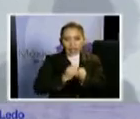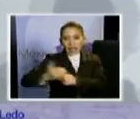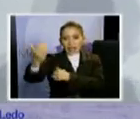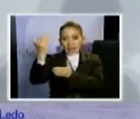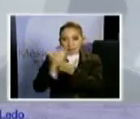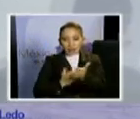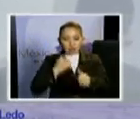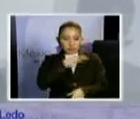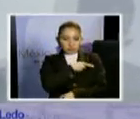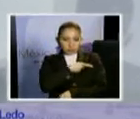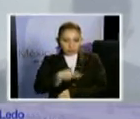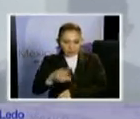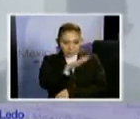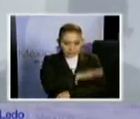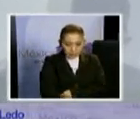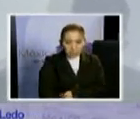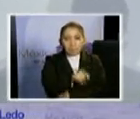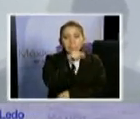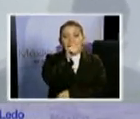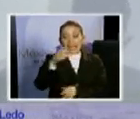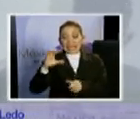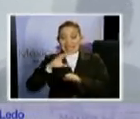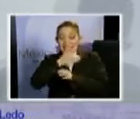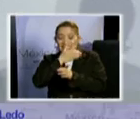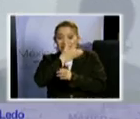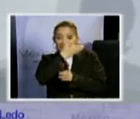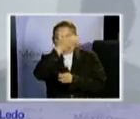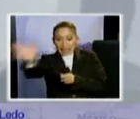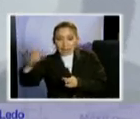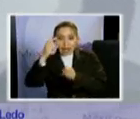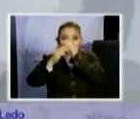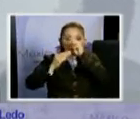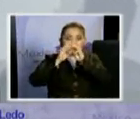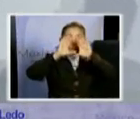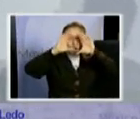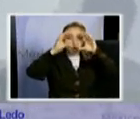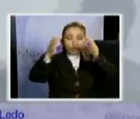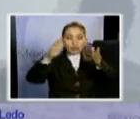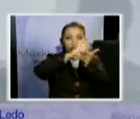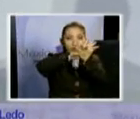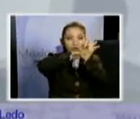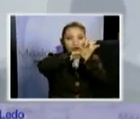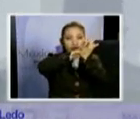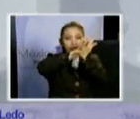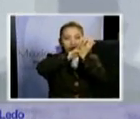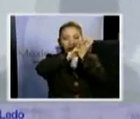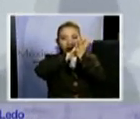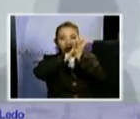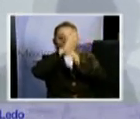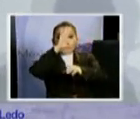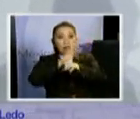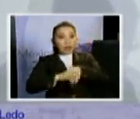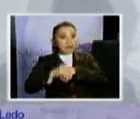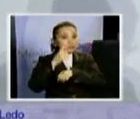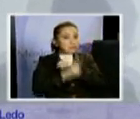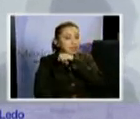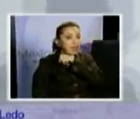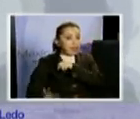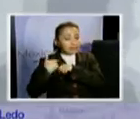de la pobreza. El clima terrestre evoluciona constantemente y cada vez más afecta a la sustentabilidad